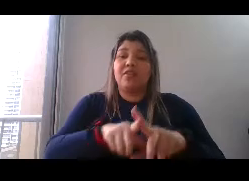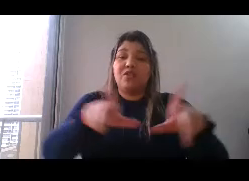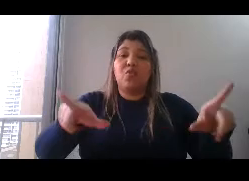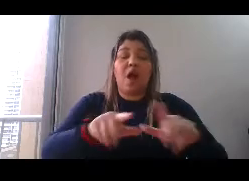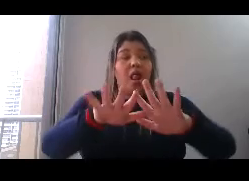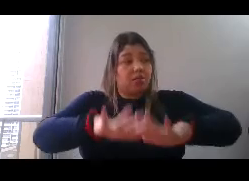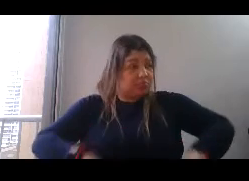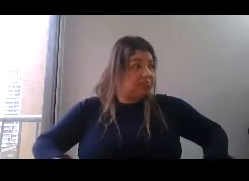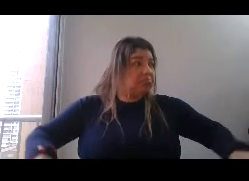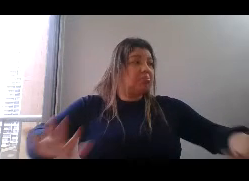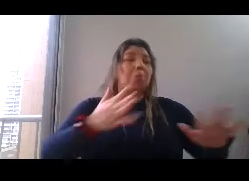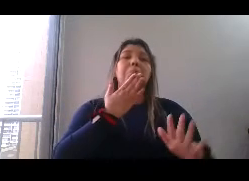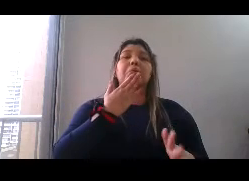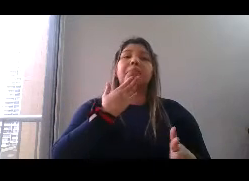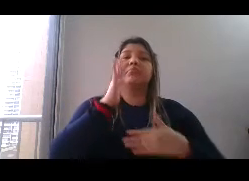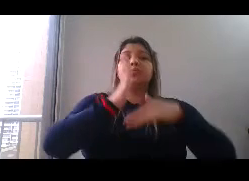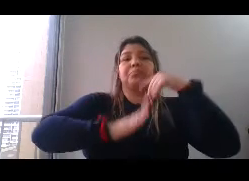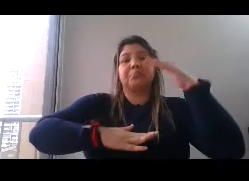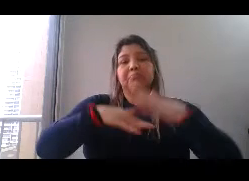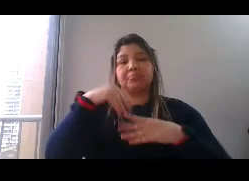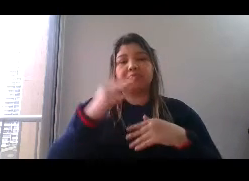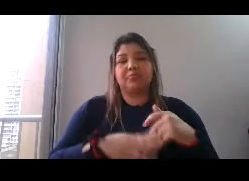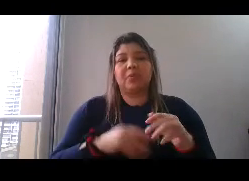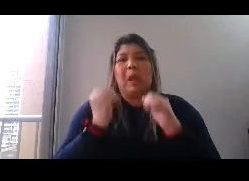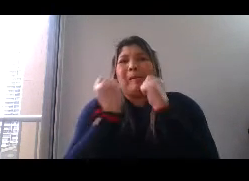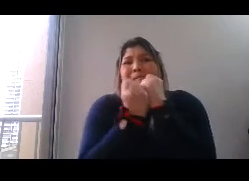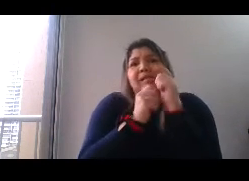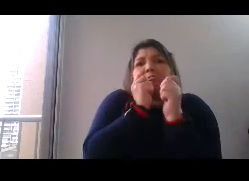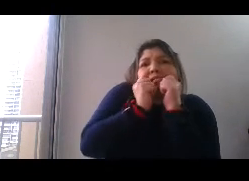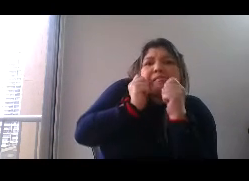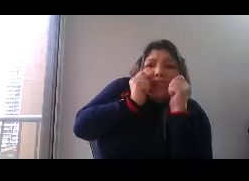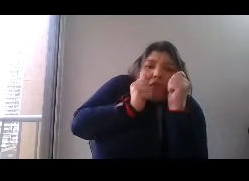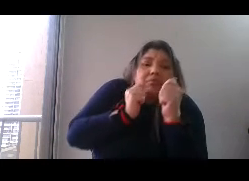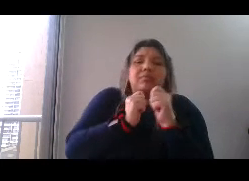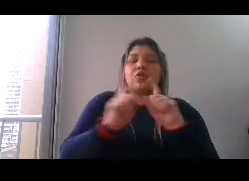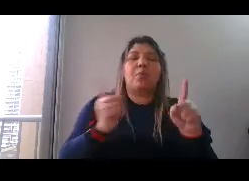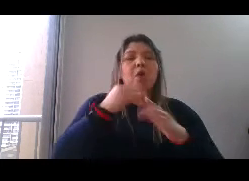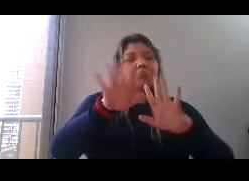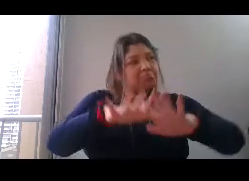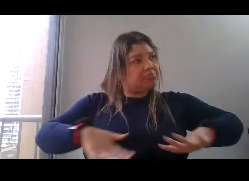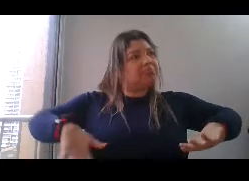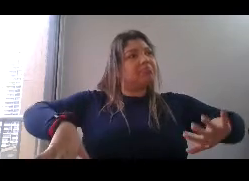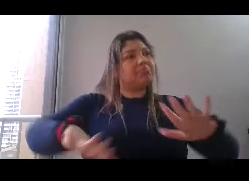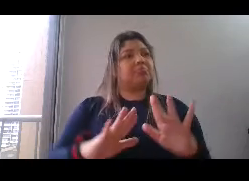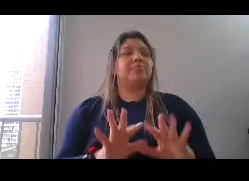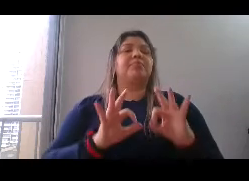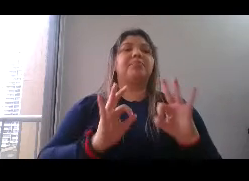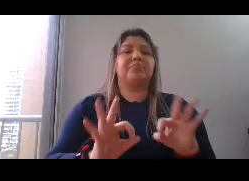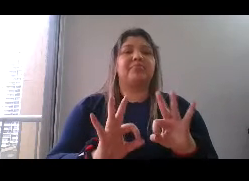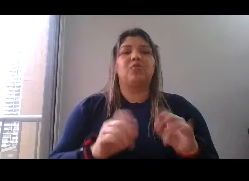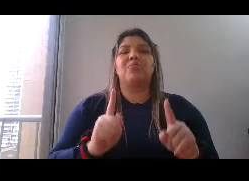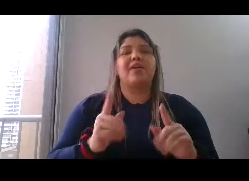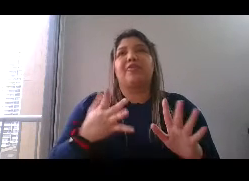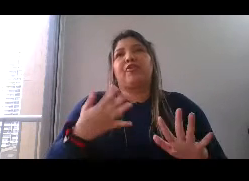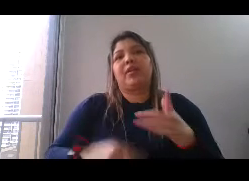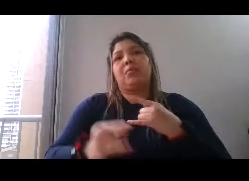de la salud se pueda quitar adecuadamente este elemento de protección personal y no termine